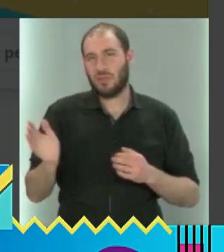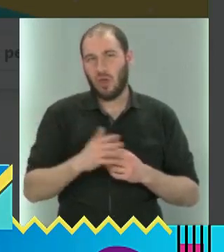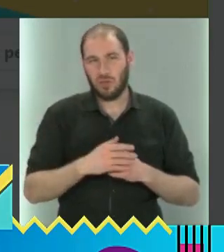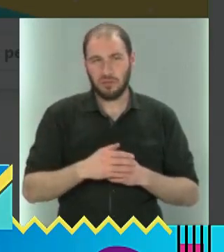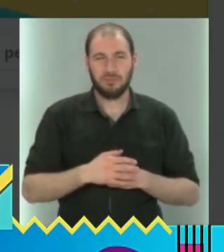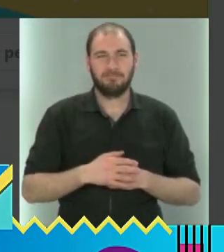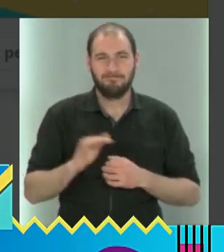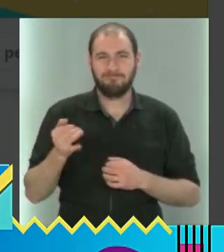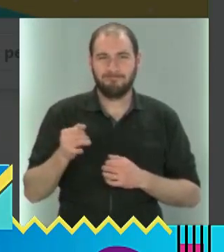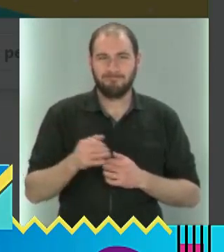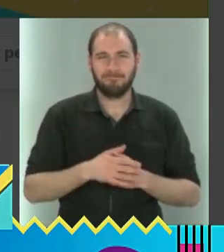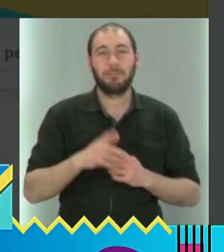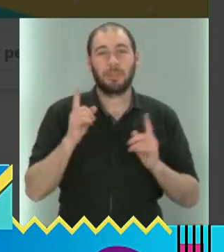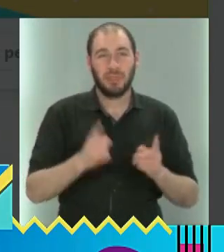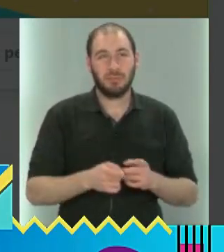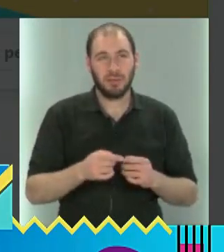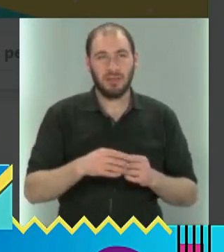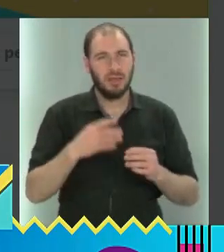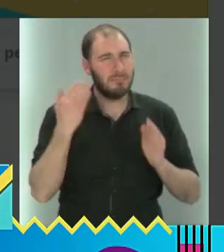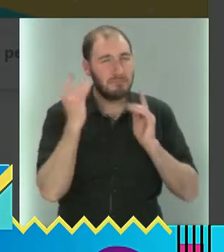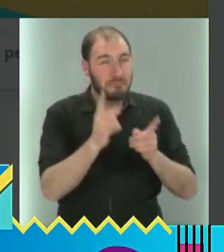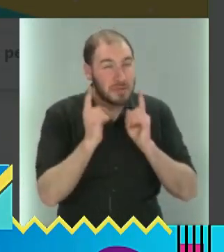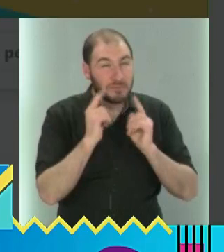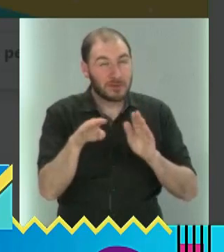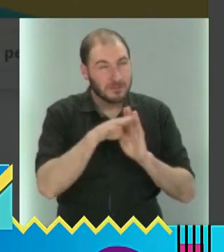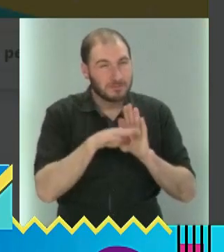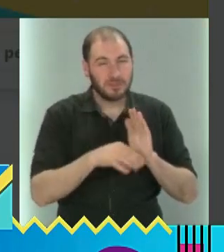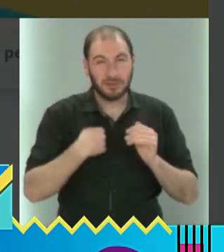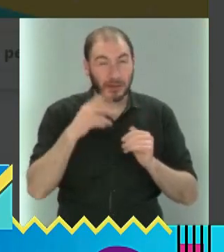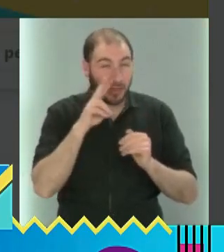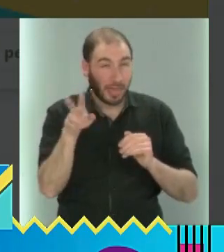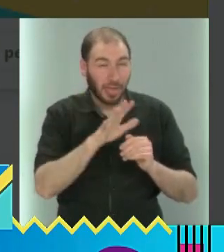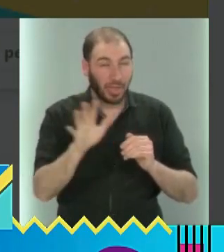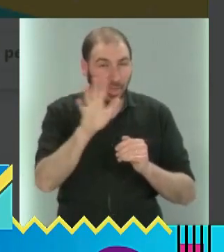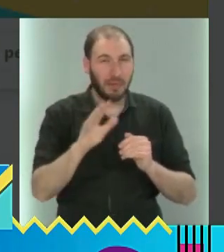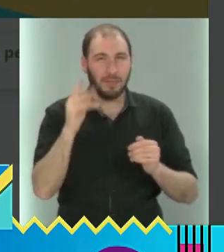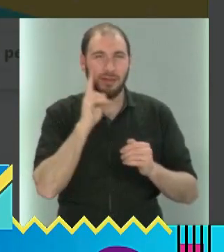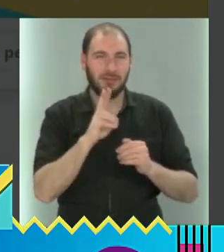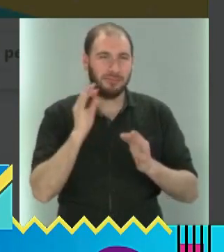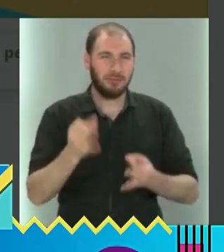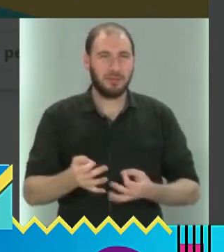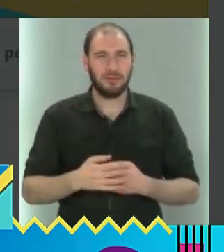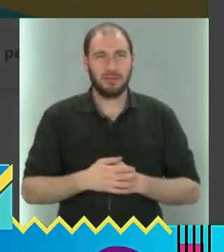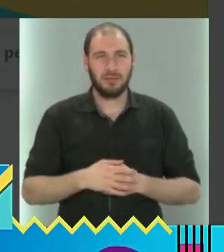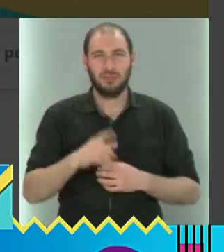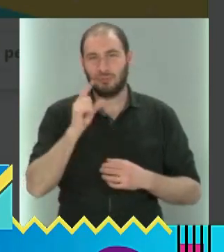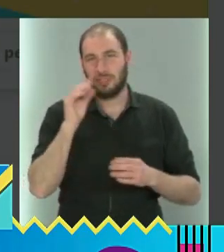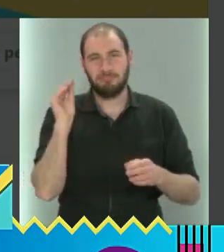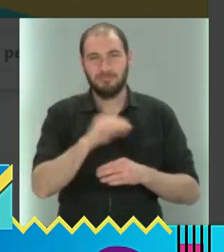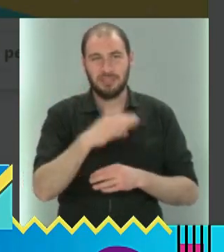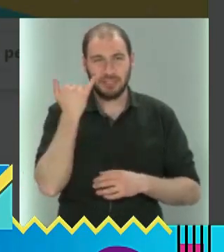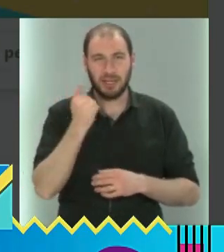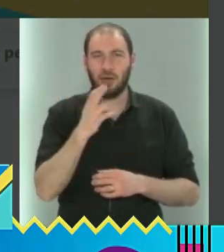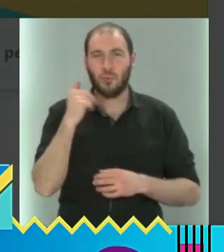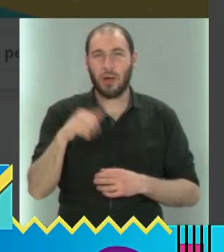entorno. Sí, absolutamente. Bien, ahí también te lo están tomando muy al pie de la letra. Yo porque acá no veo, pero lo van siguiendo muy bien. Queda el tweet entonces también de